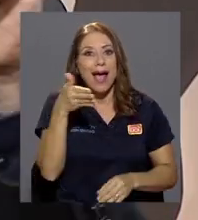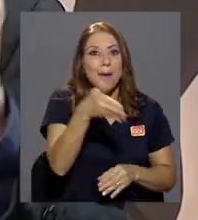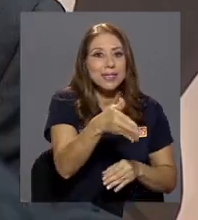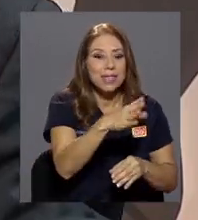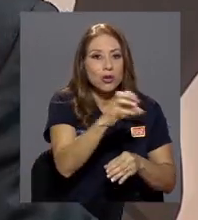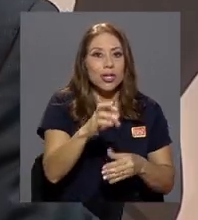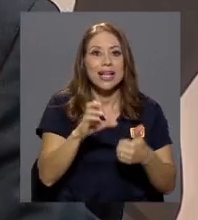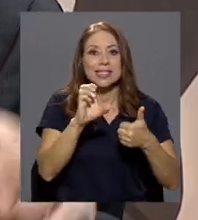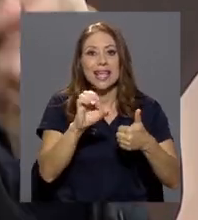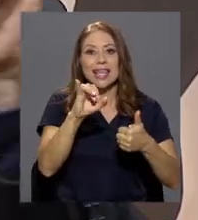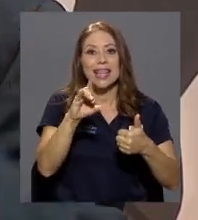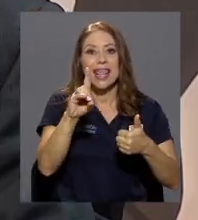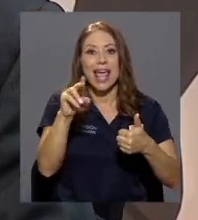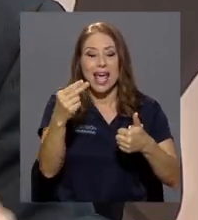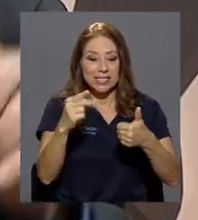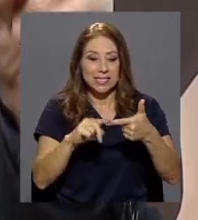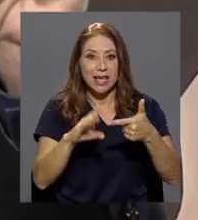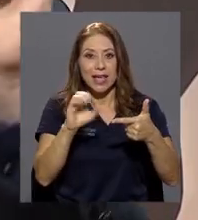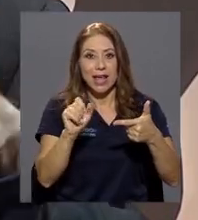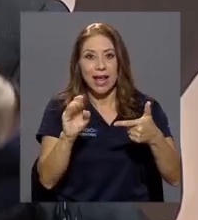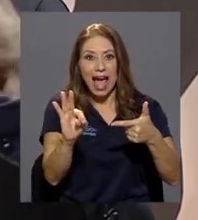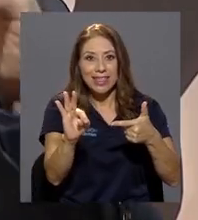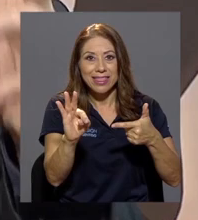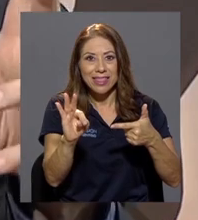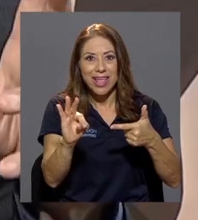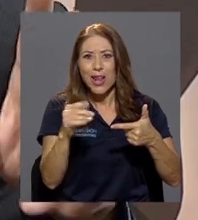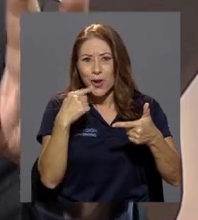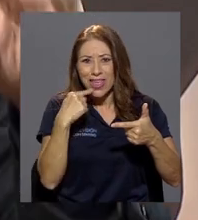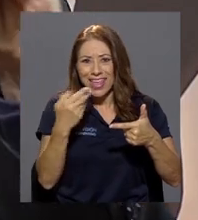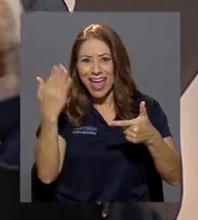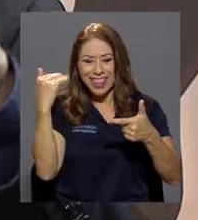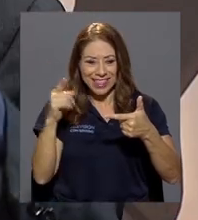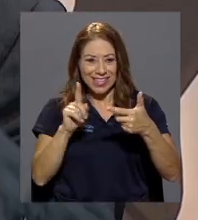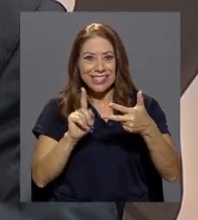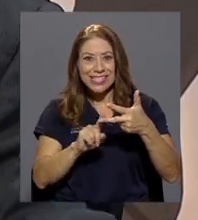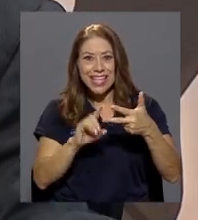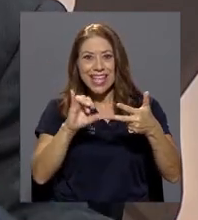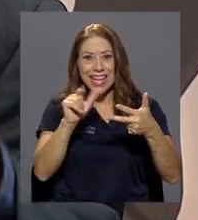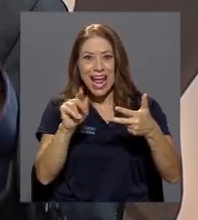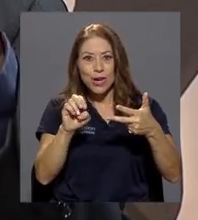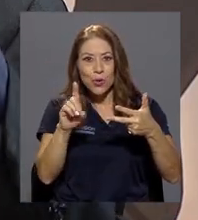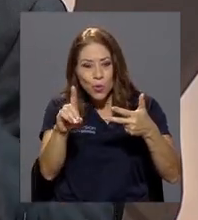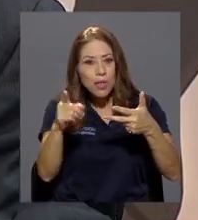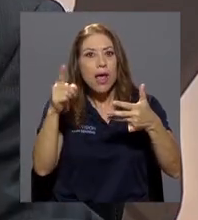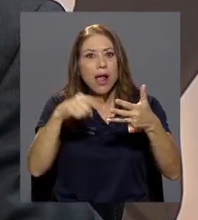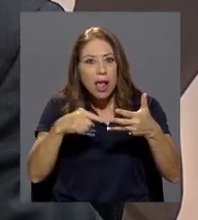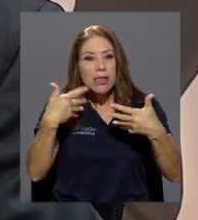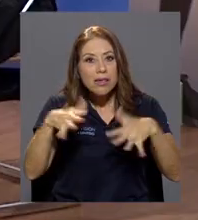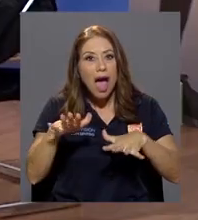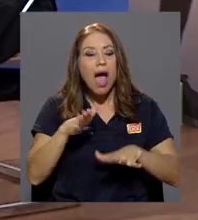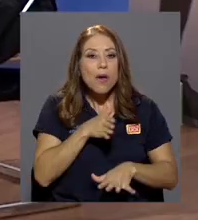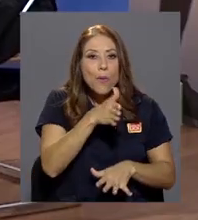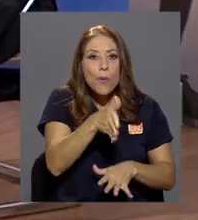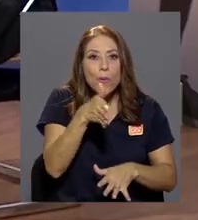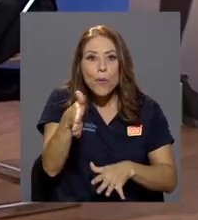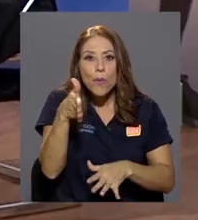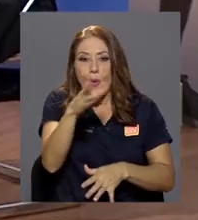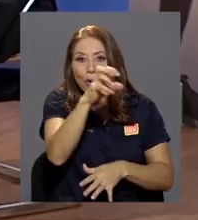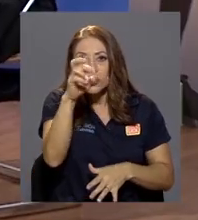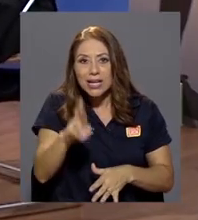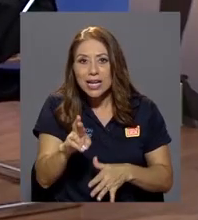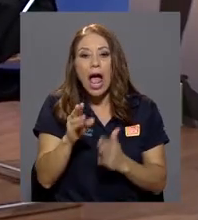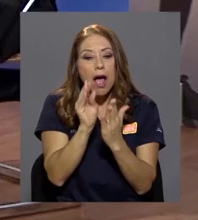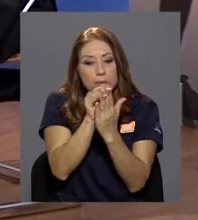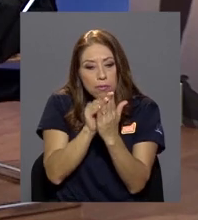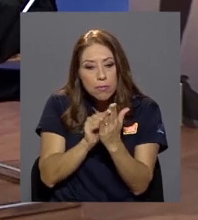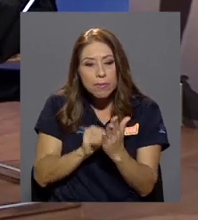las 6h el catch todos los que mencionaban les milan and vice el mismo ilanud ha visitado el país y ha hecho todo un